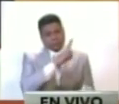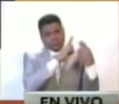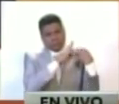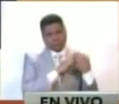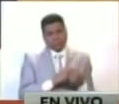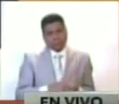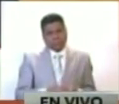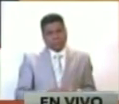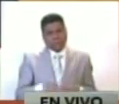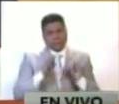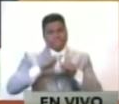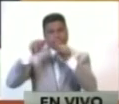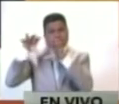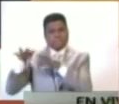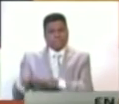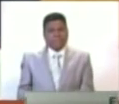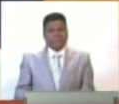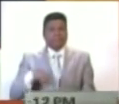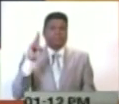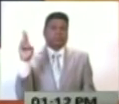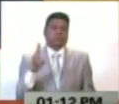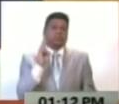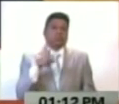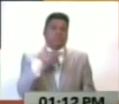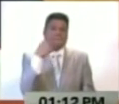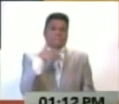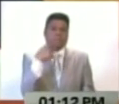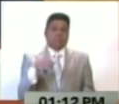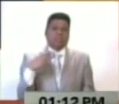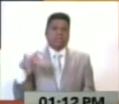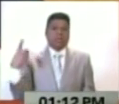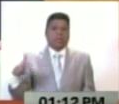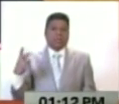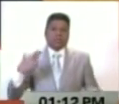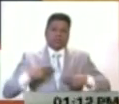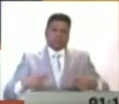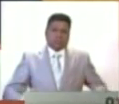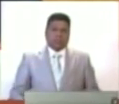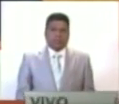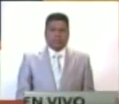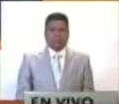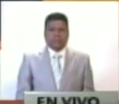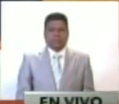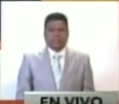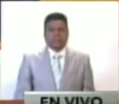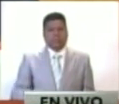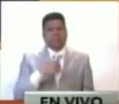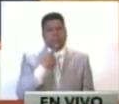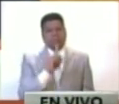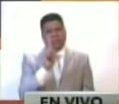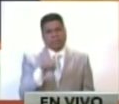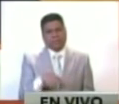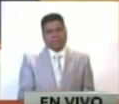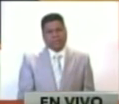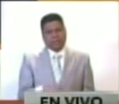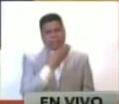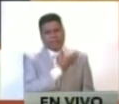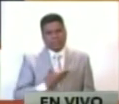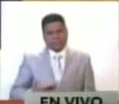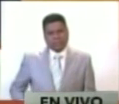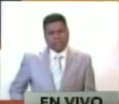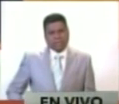Unidas, a abandonar la utilización política de los derechos humanos que como ha dicho también el presidente Evo Morales,